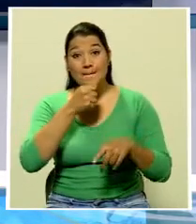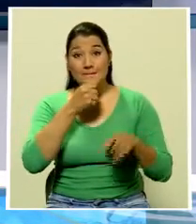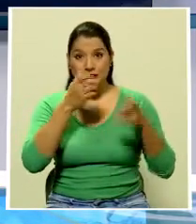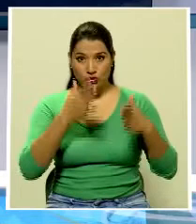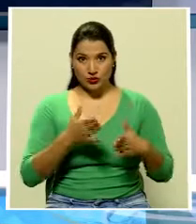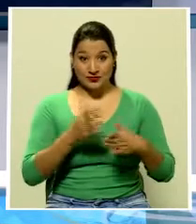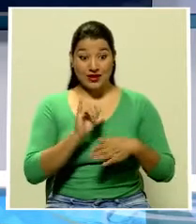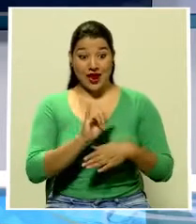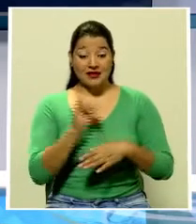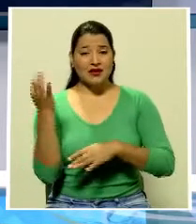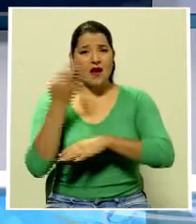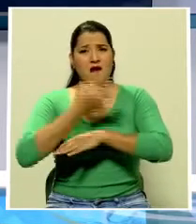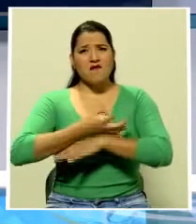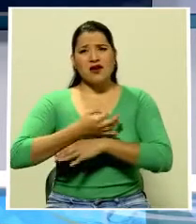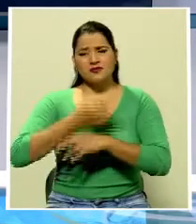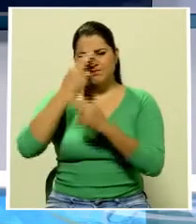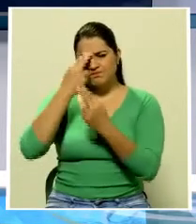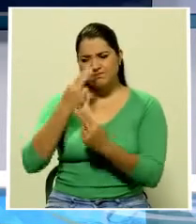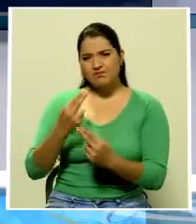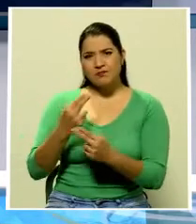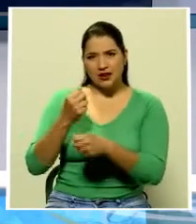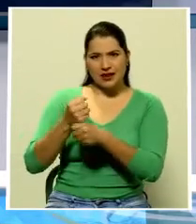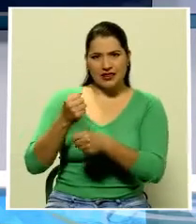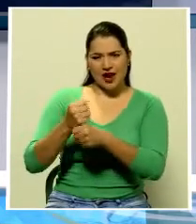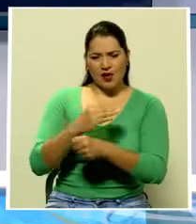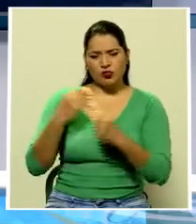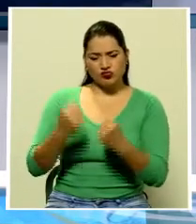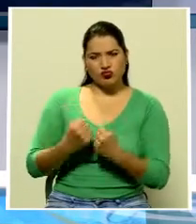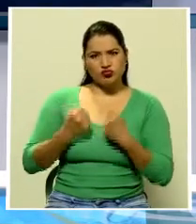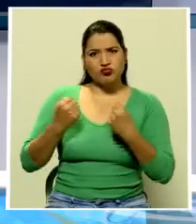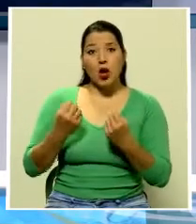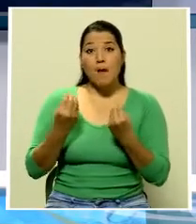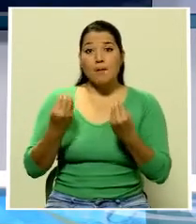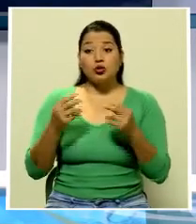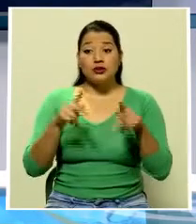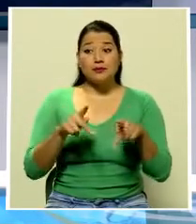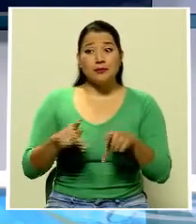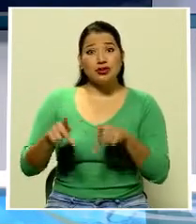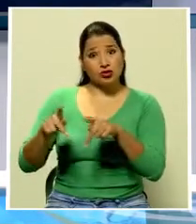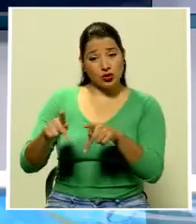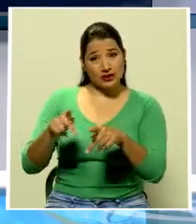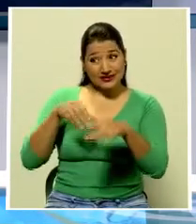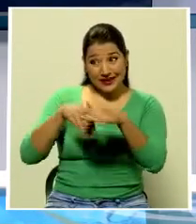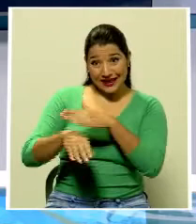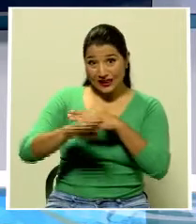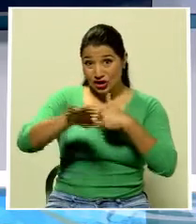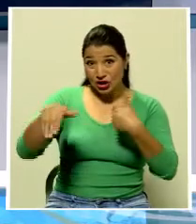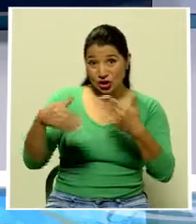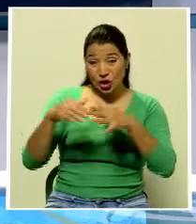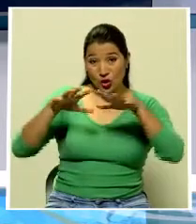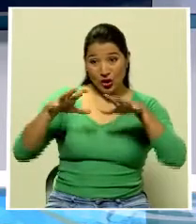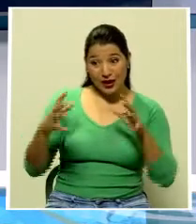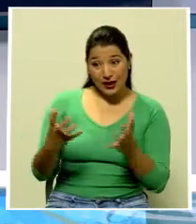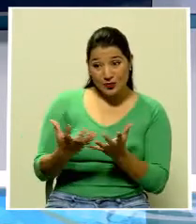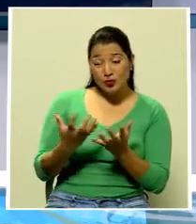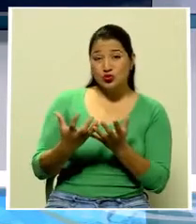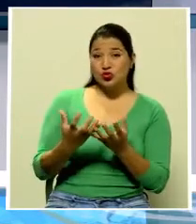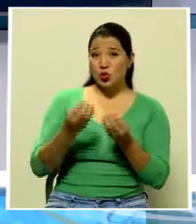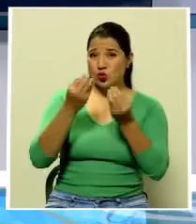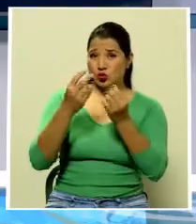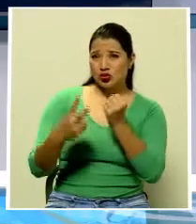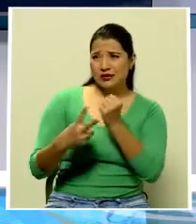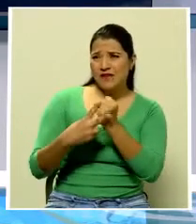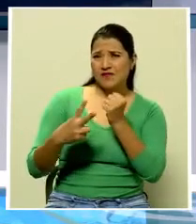el trabajo y la valentía de personas que en todos los continentes exponen muchísimas veces